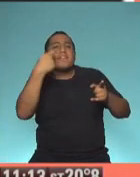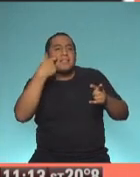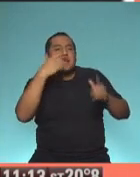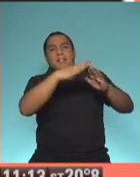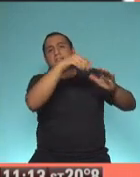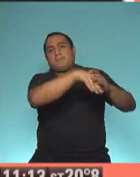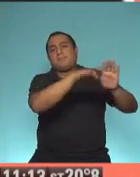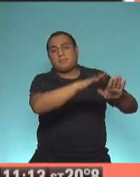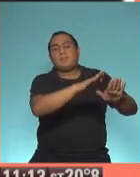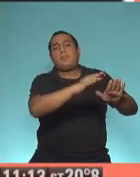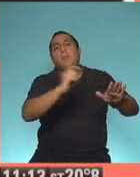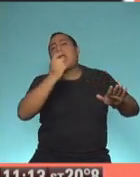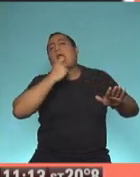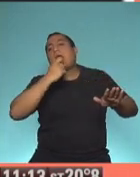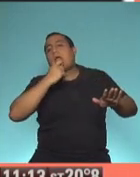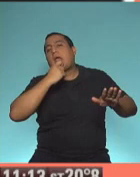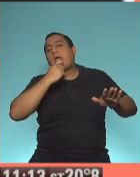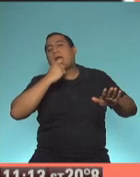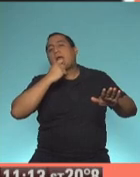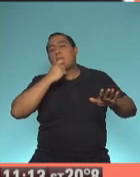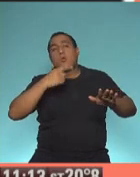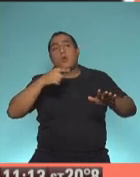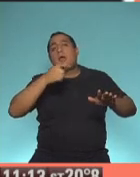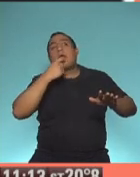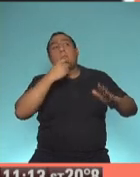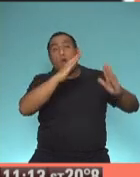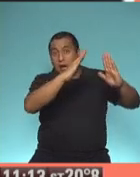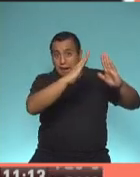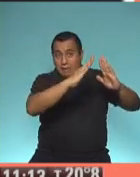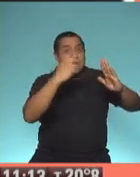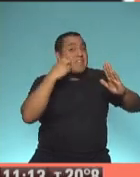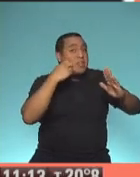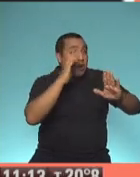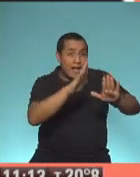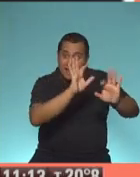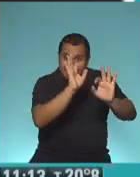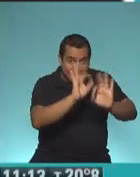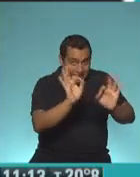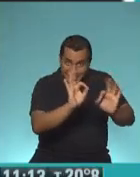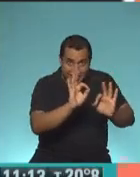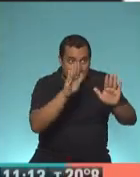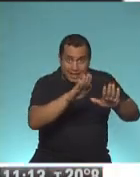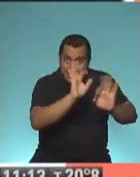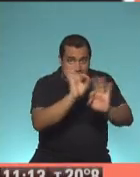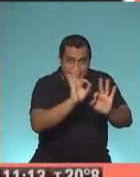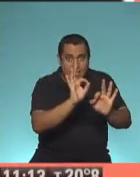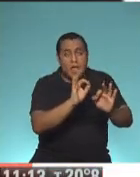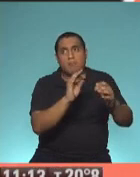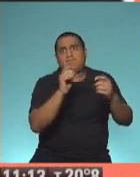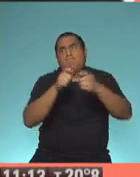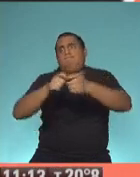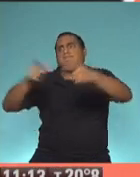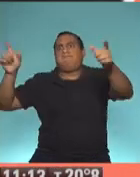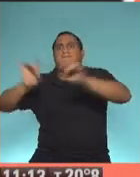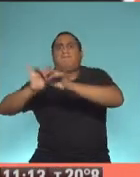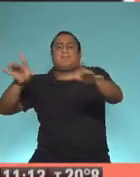no, imagínense la otra cantidad de gente que estaríamos viendo. Entonces, acá hay un problema muy importante, que es un problema económico y social que hay que resolver, y por